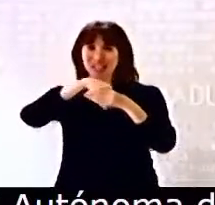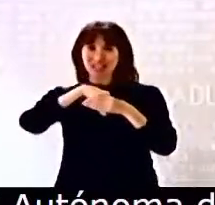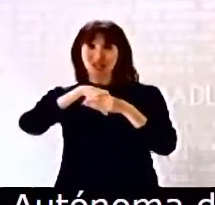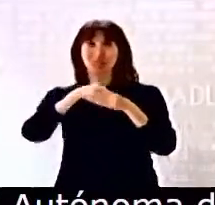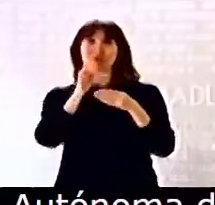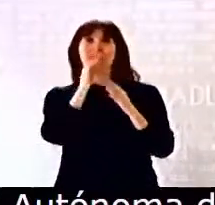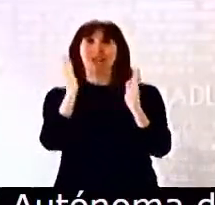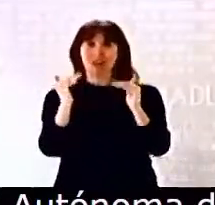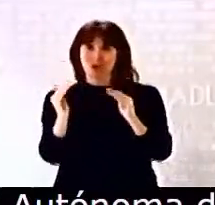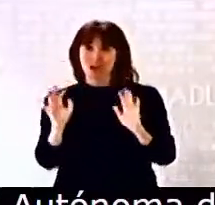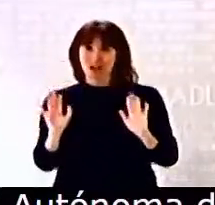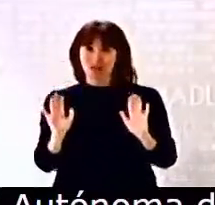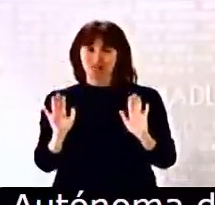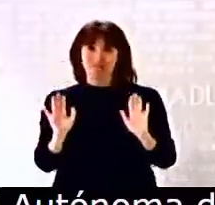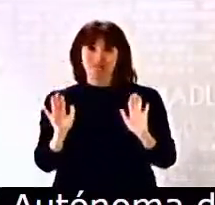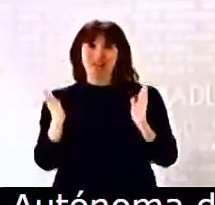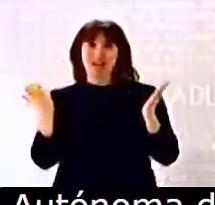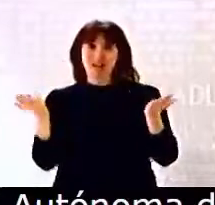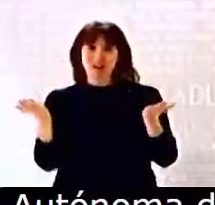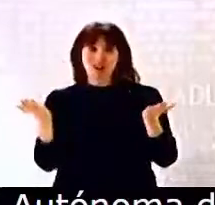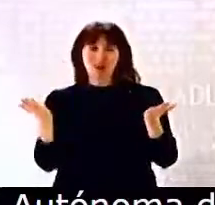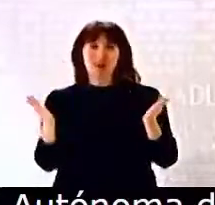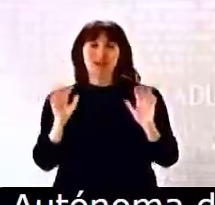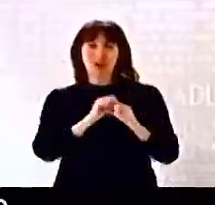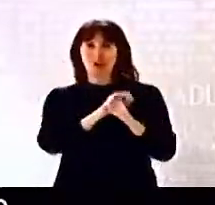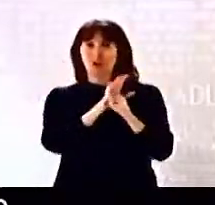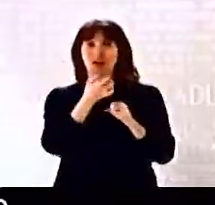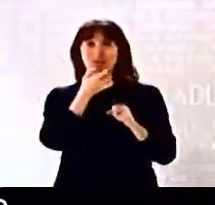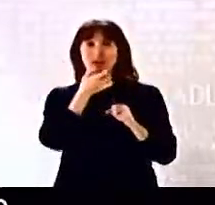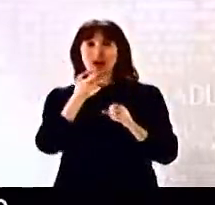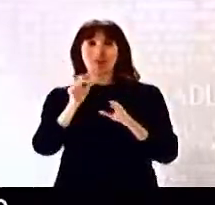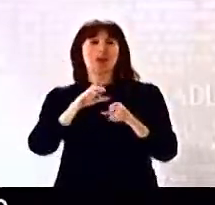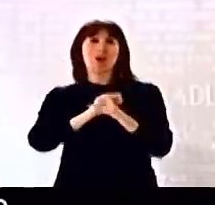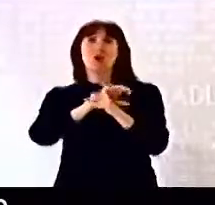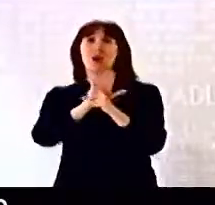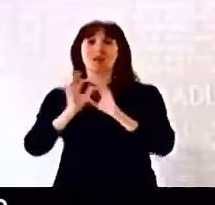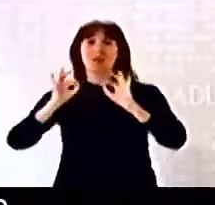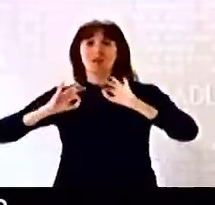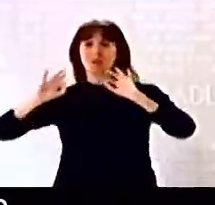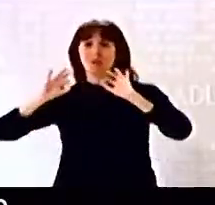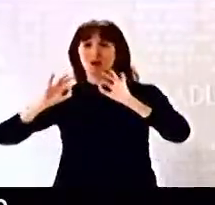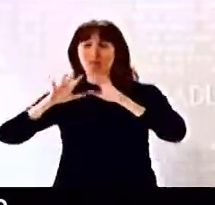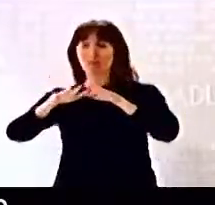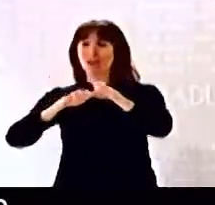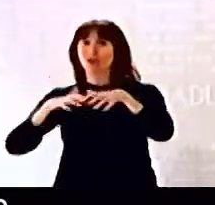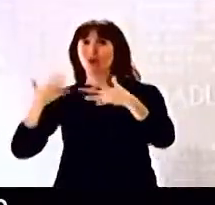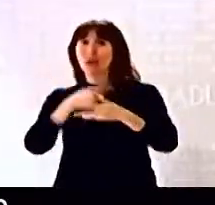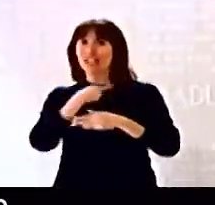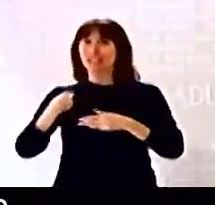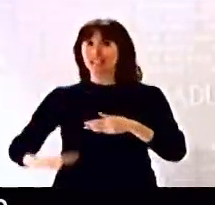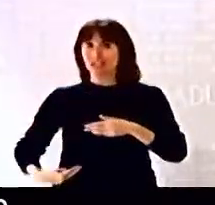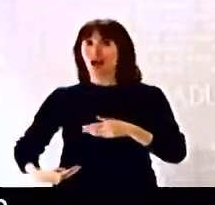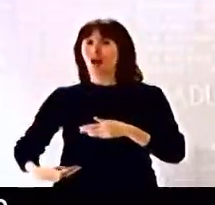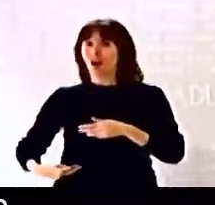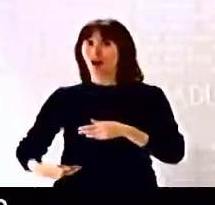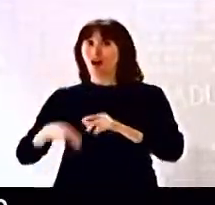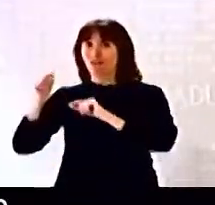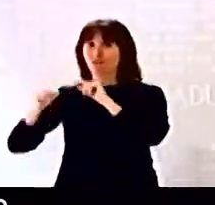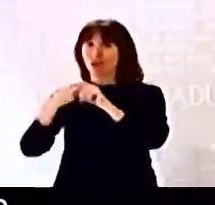variante. La variante principal es la de Wuhan y sigue siendo la de Wuhan.